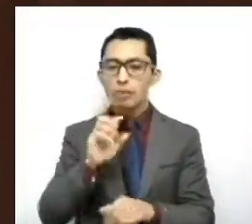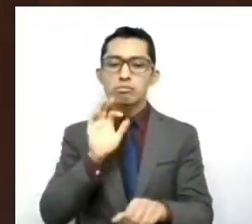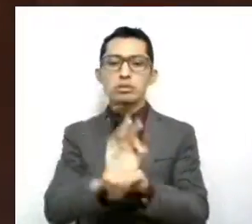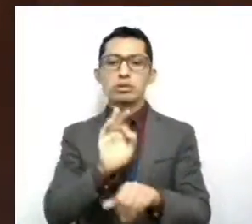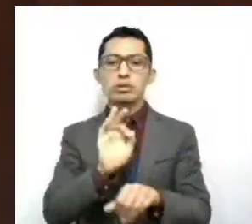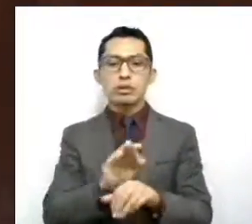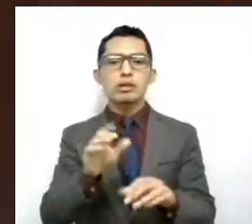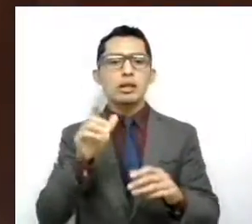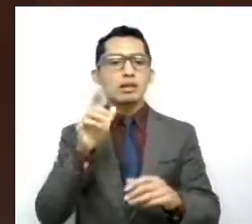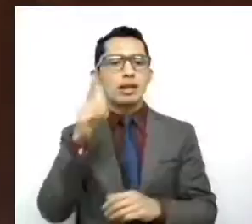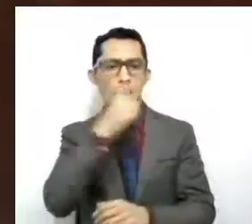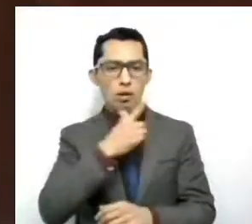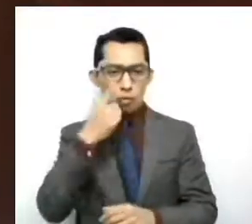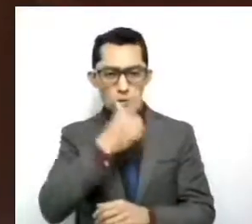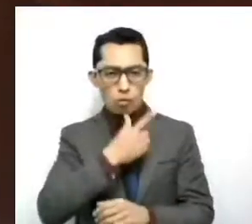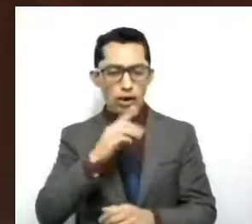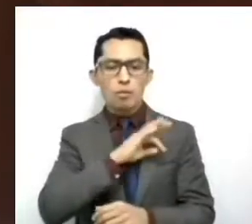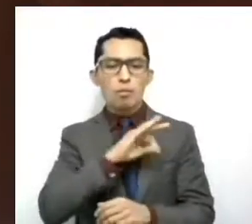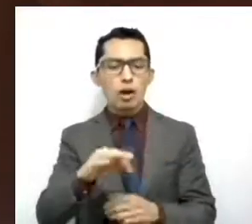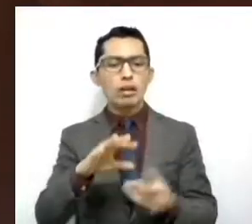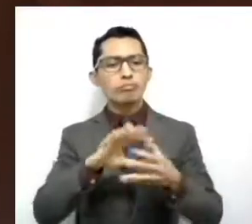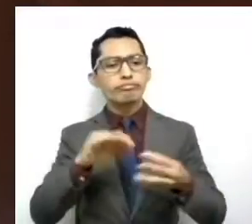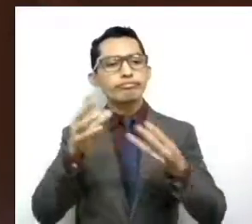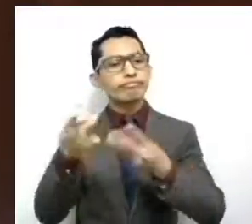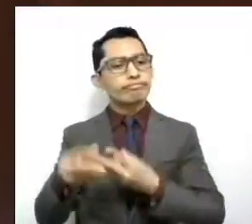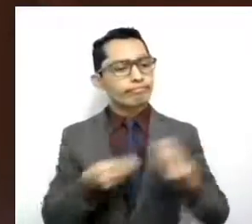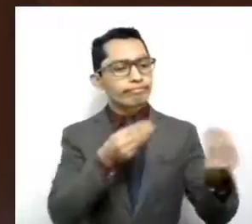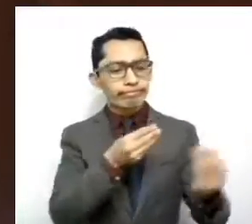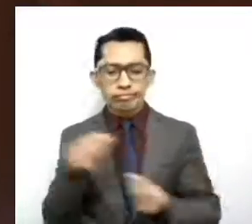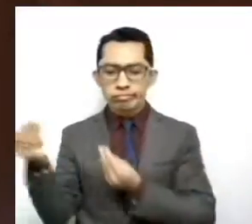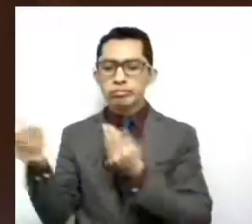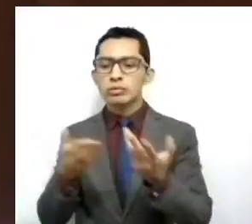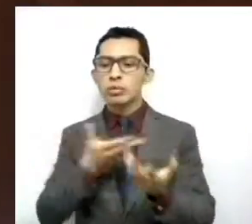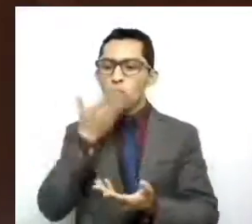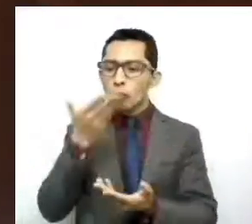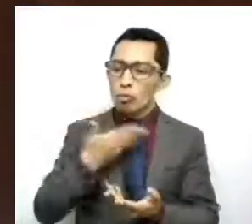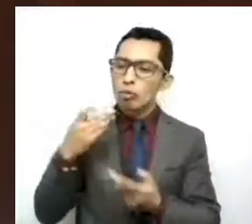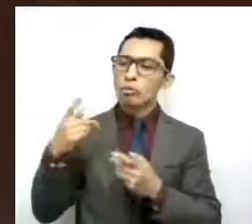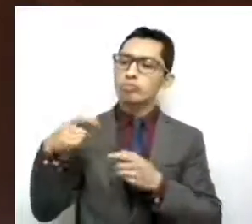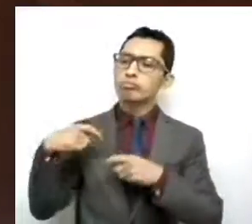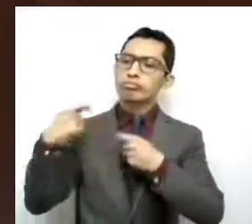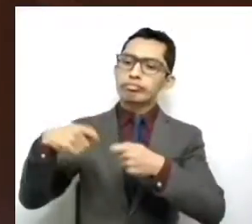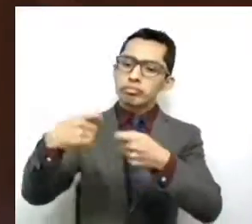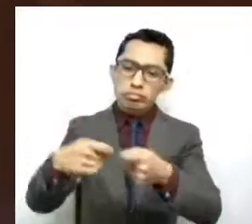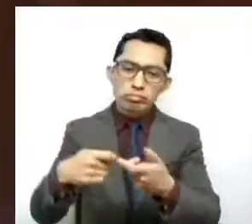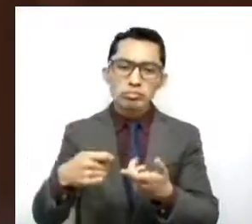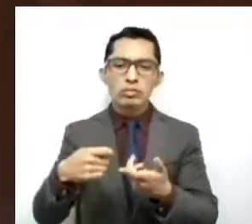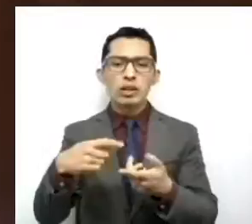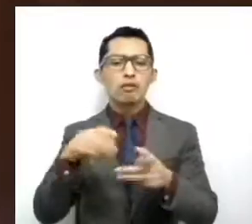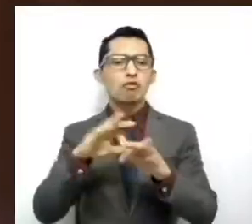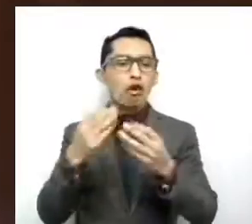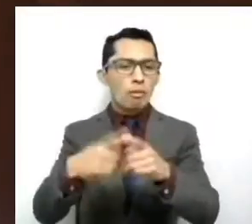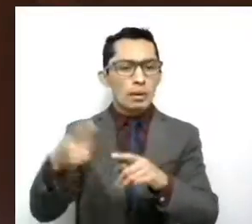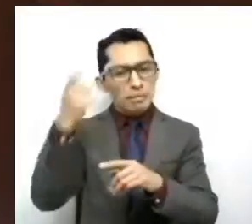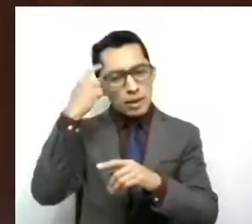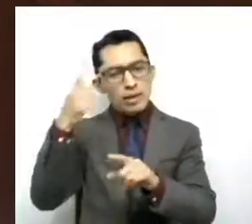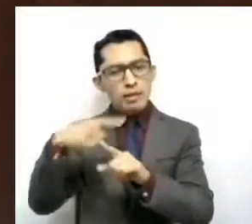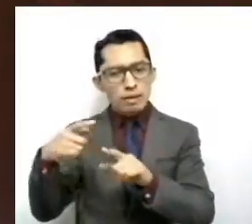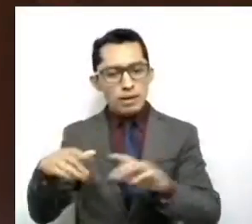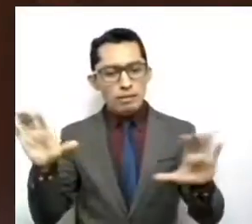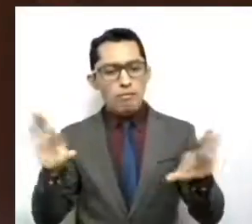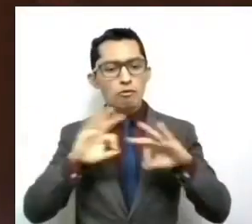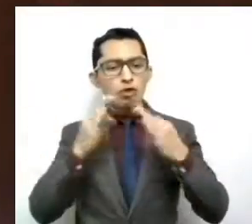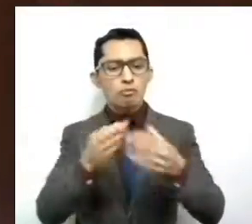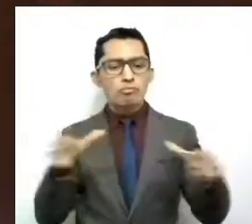se transmiten las tradiciones, creencias y formas de organización que integran la forma de